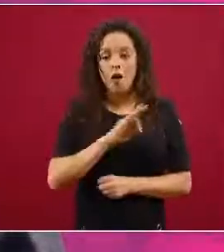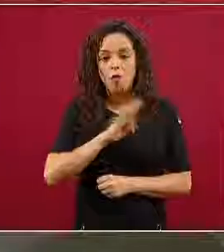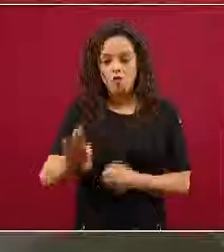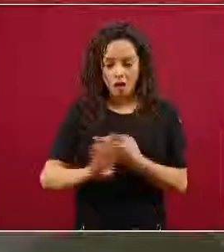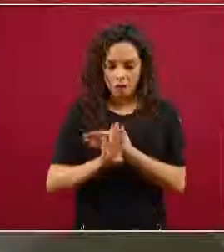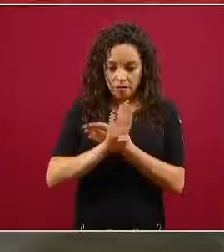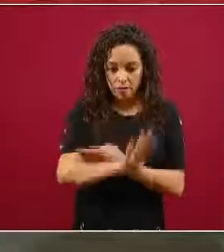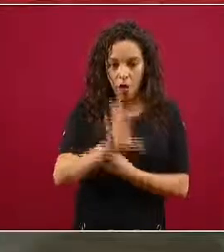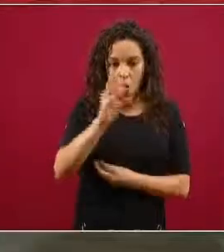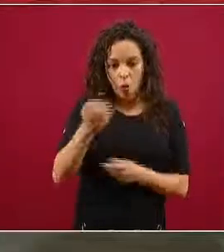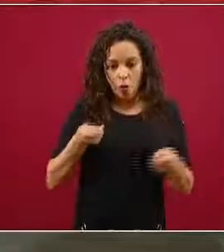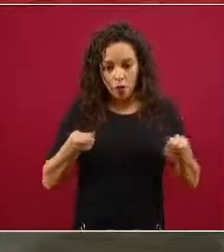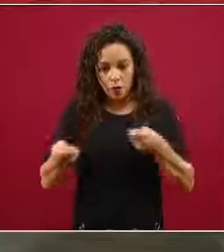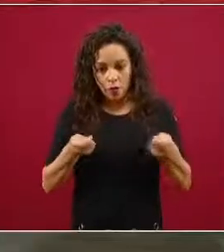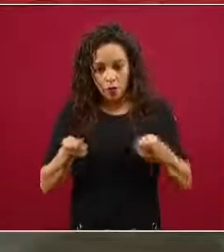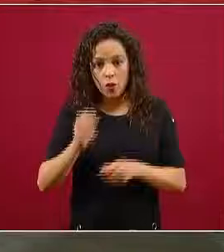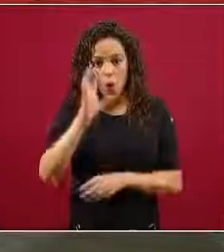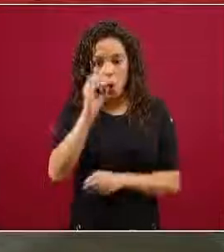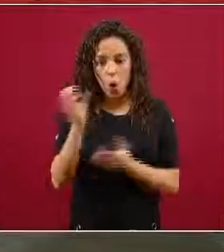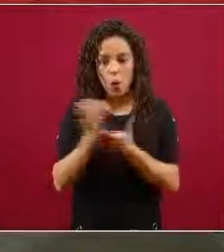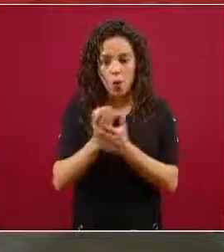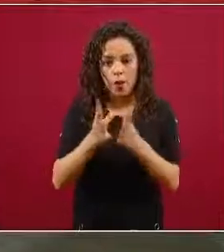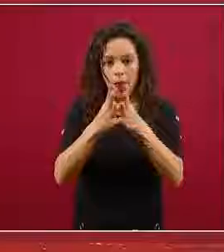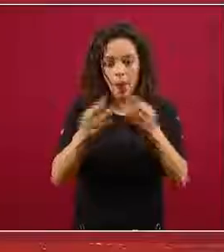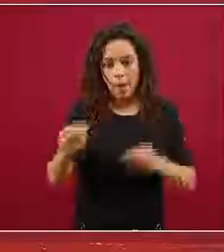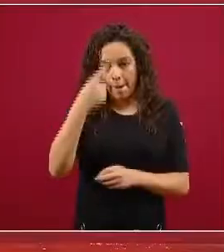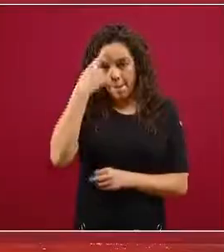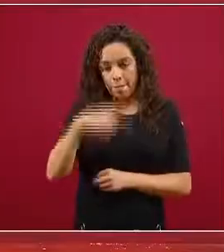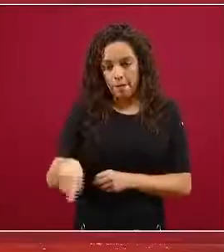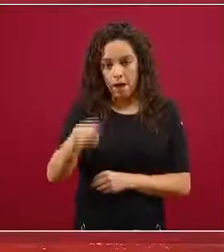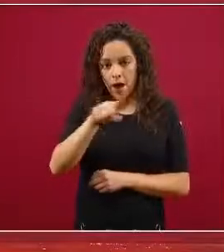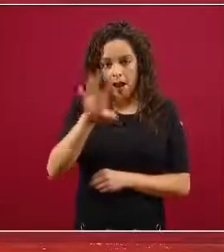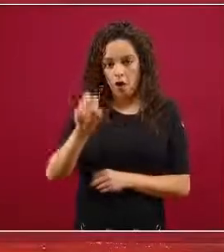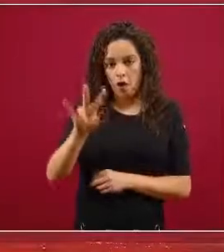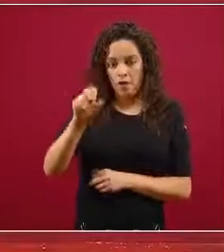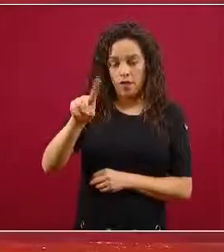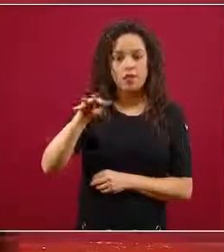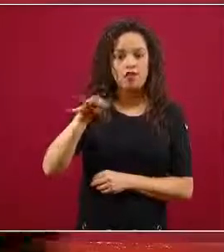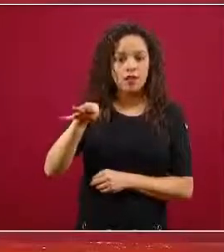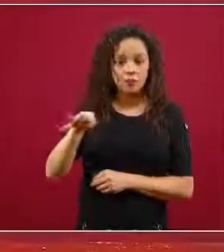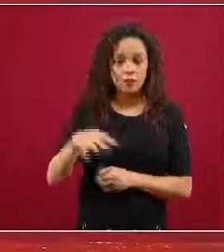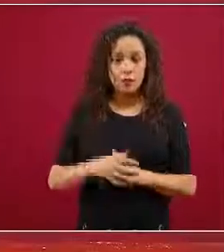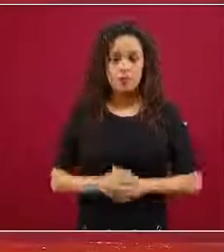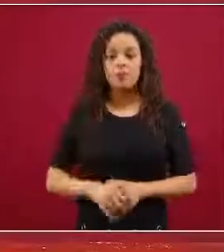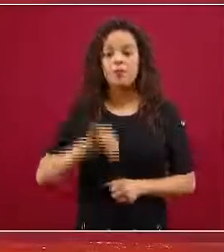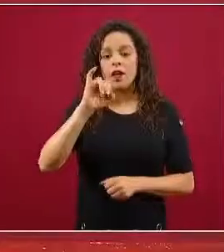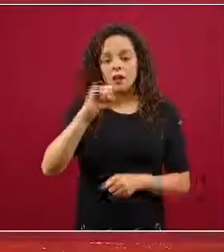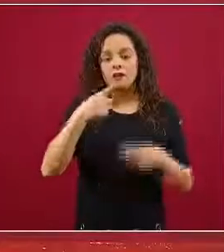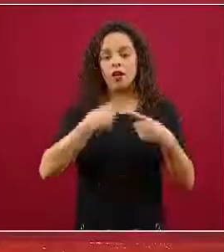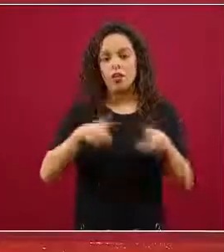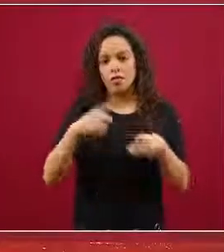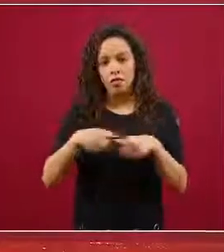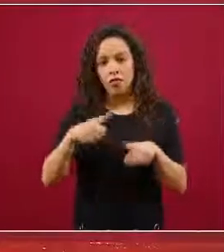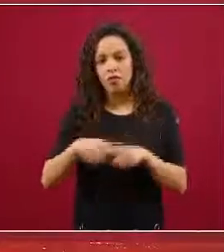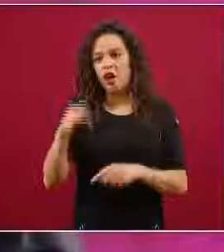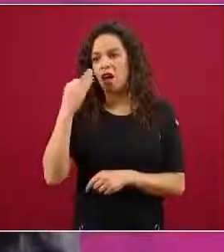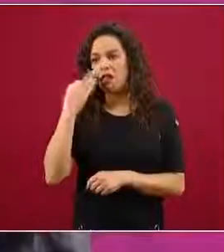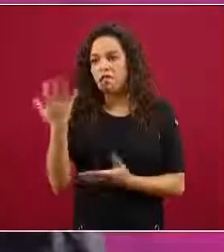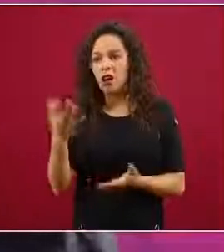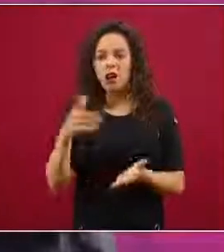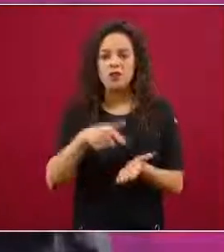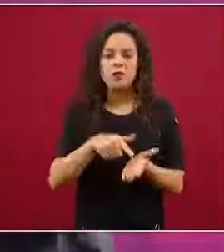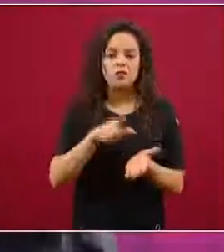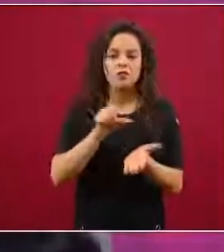prevención o tratamiento de COVID-19. Efectivamente se ha difundido por distintos mecanismos de redes sociales, videos,